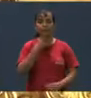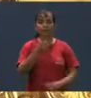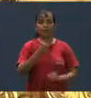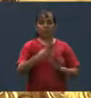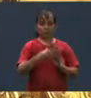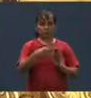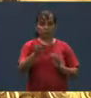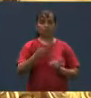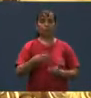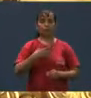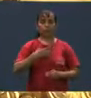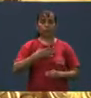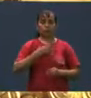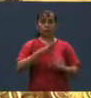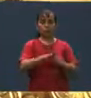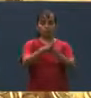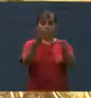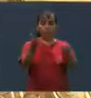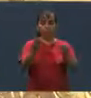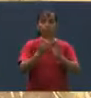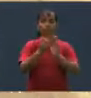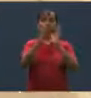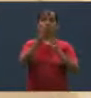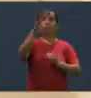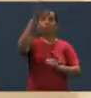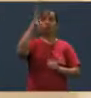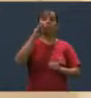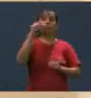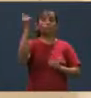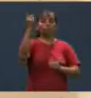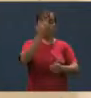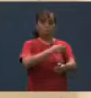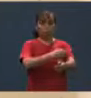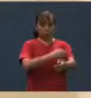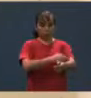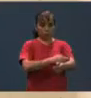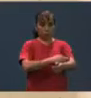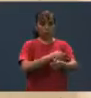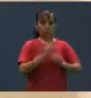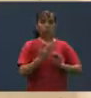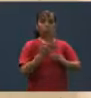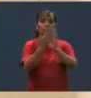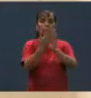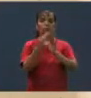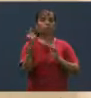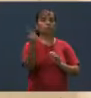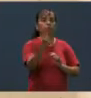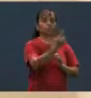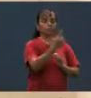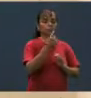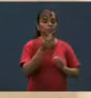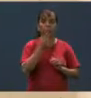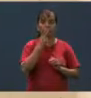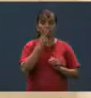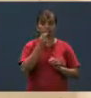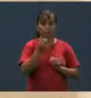Digamos, yo confieso ante Dios Todopoderoso y